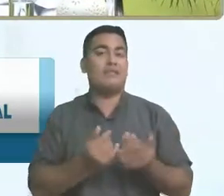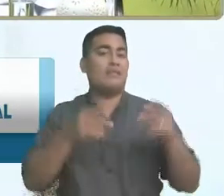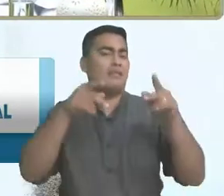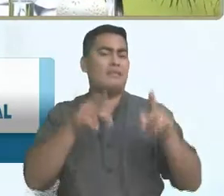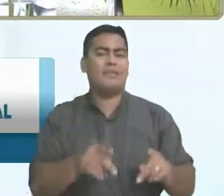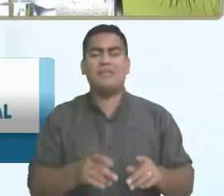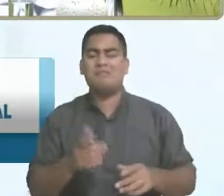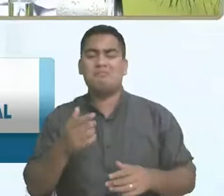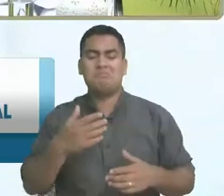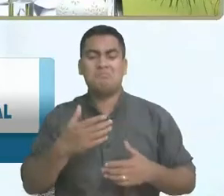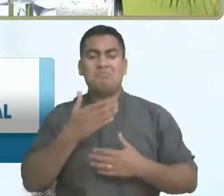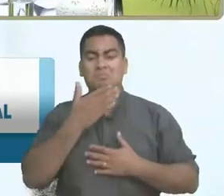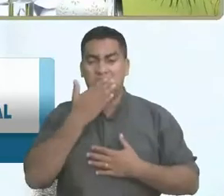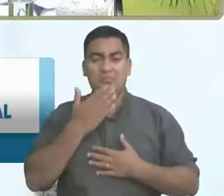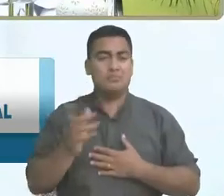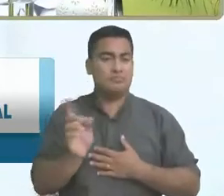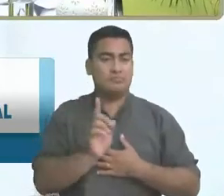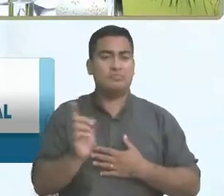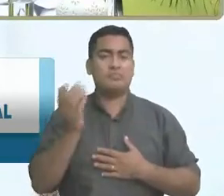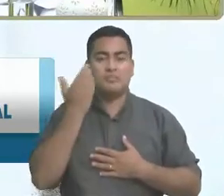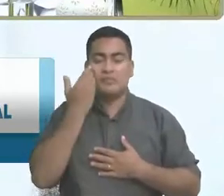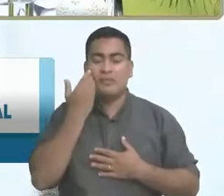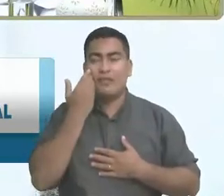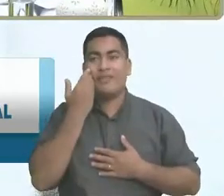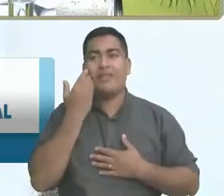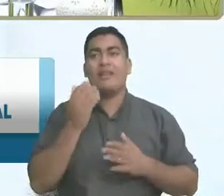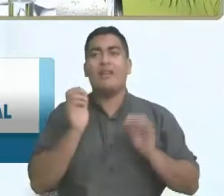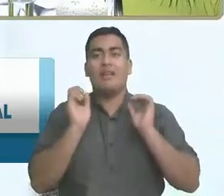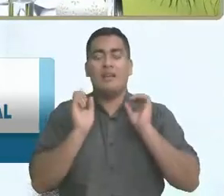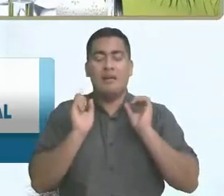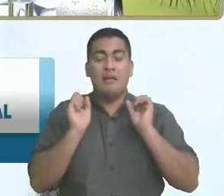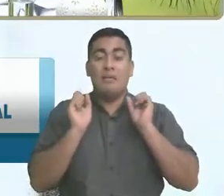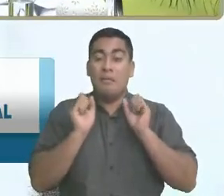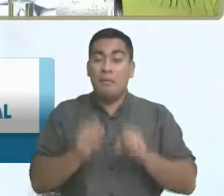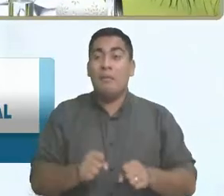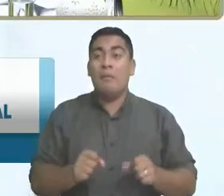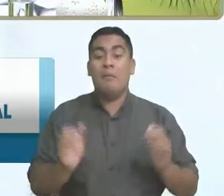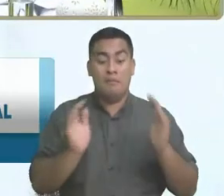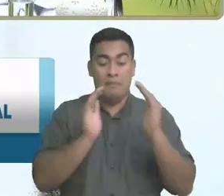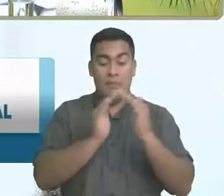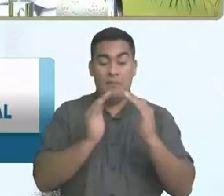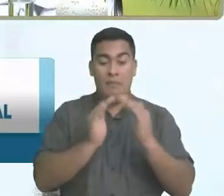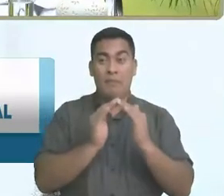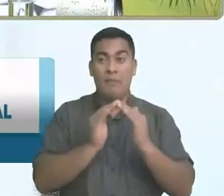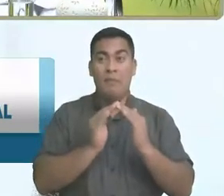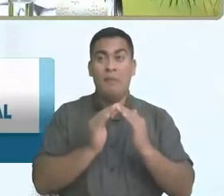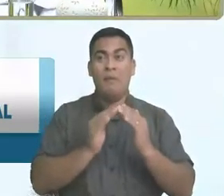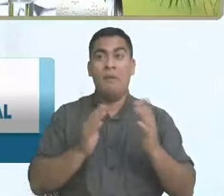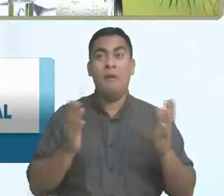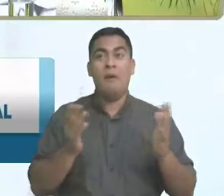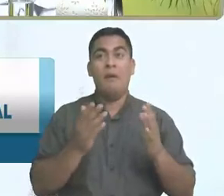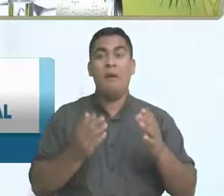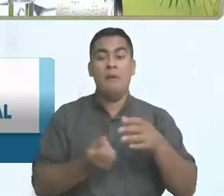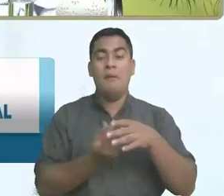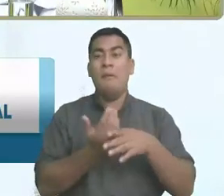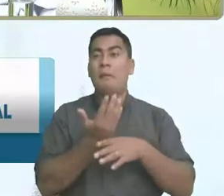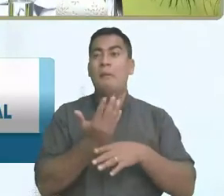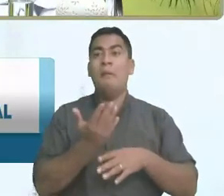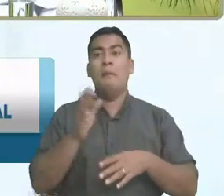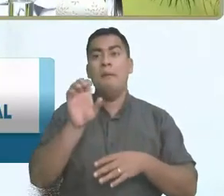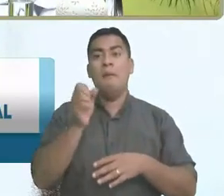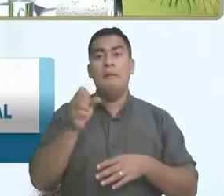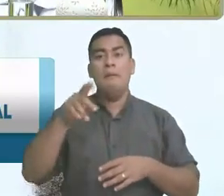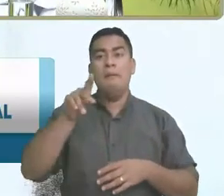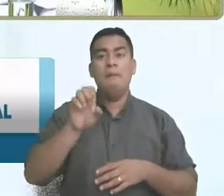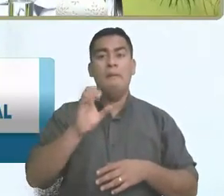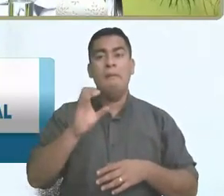ese tipo de mala información. Lo que tenemos que utilizar en nuestras casas es plantitas relajantes y expectorantes. Podemos